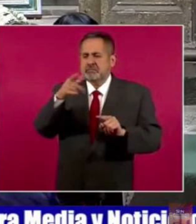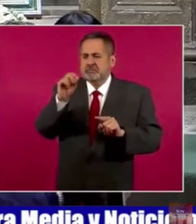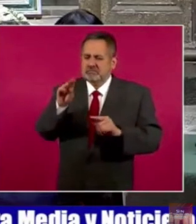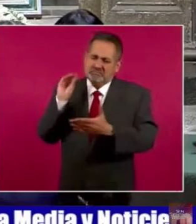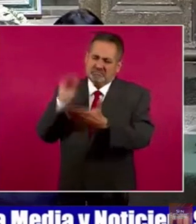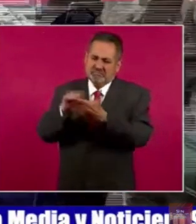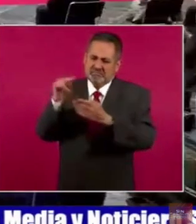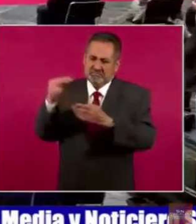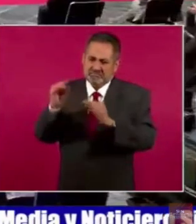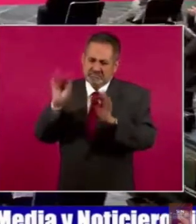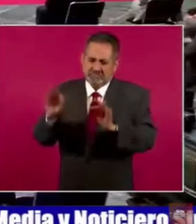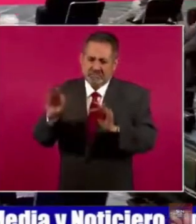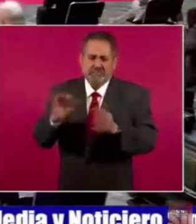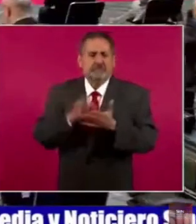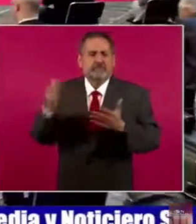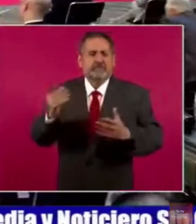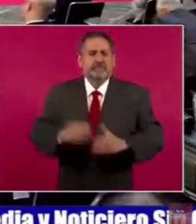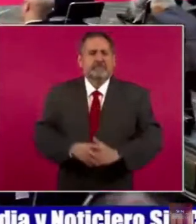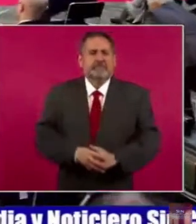gracias.